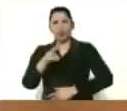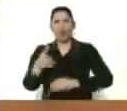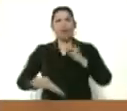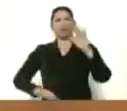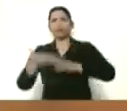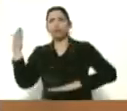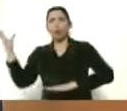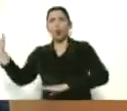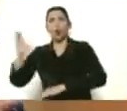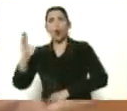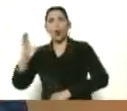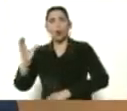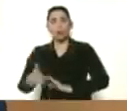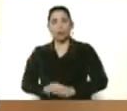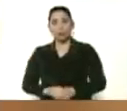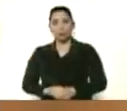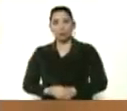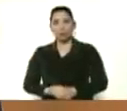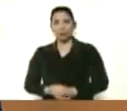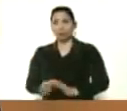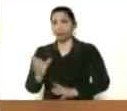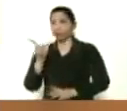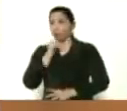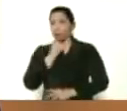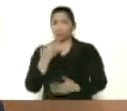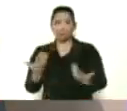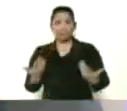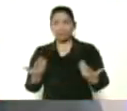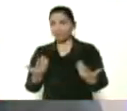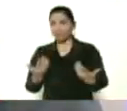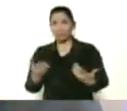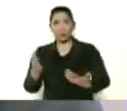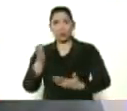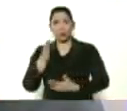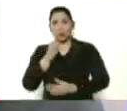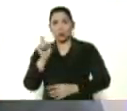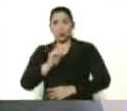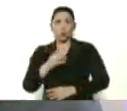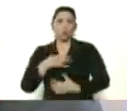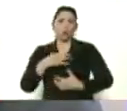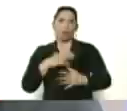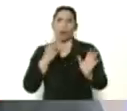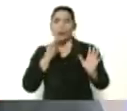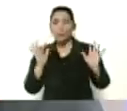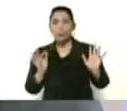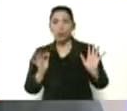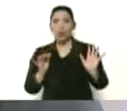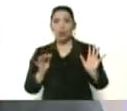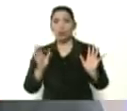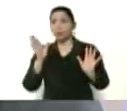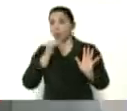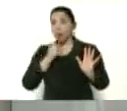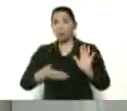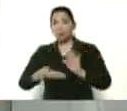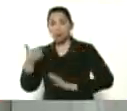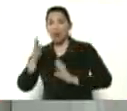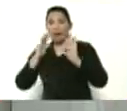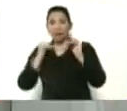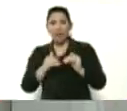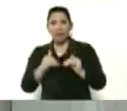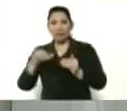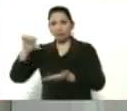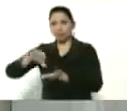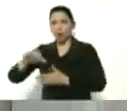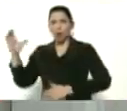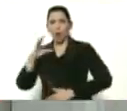¿Cuántos? No puede ser que sean masoquistas todos. No puede ser que no quieran ir a que los atiendan, ¿no? A la